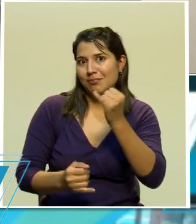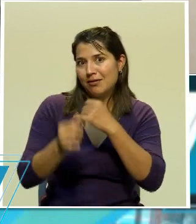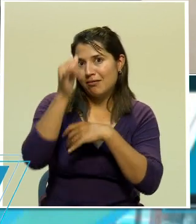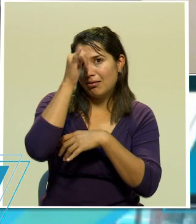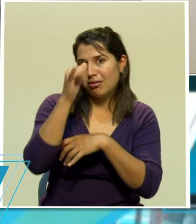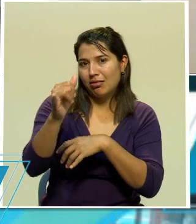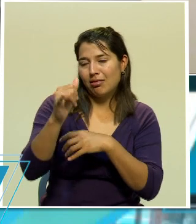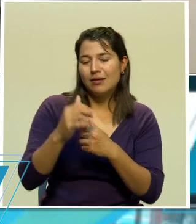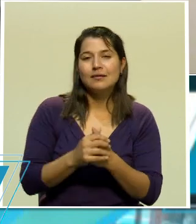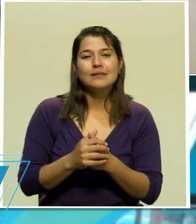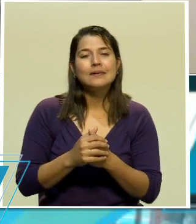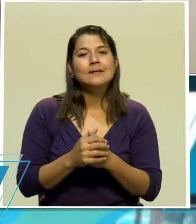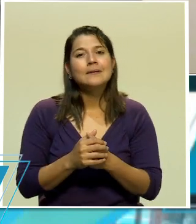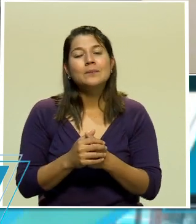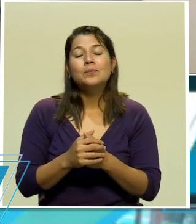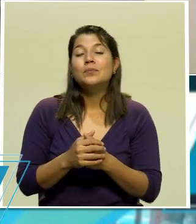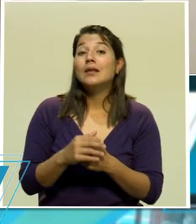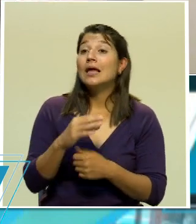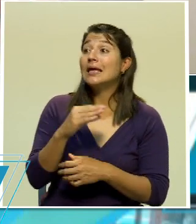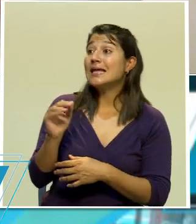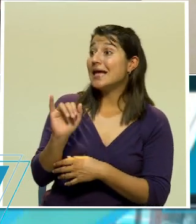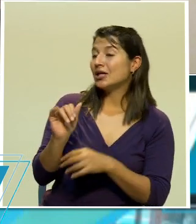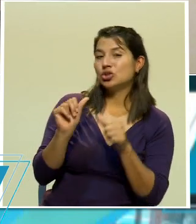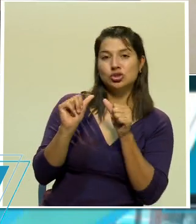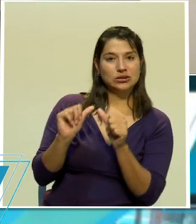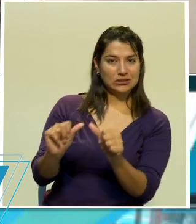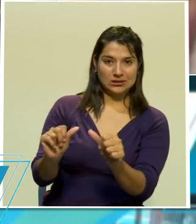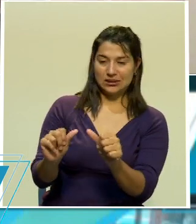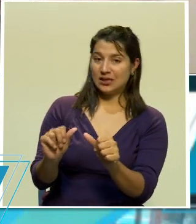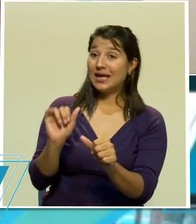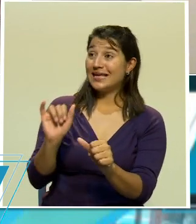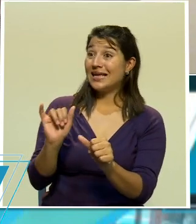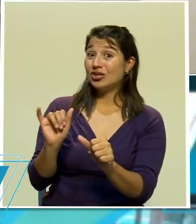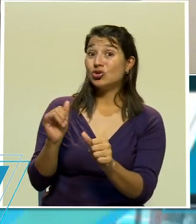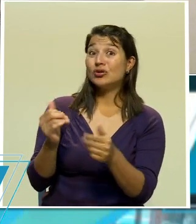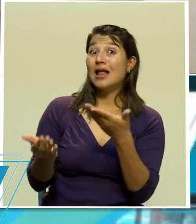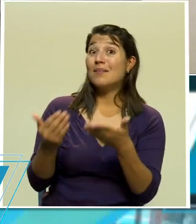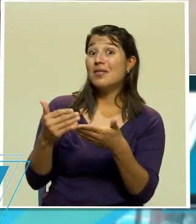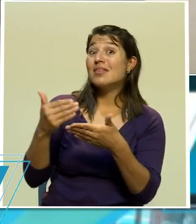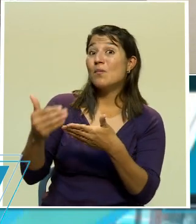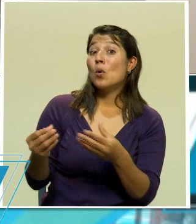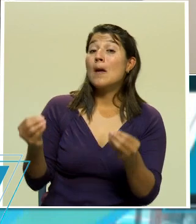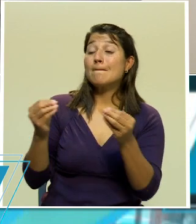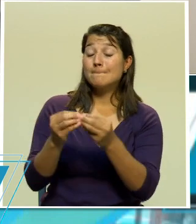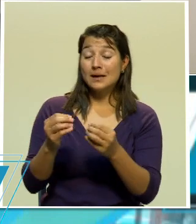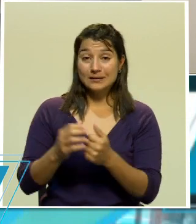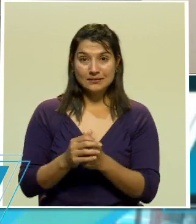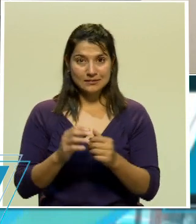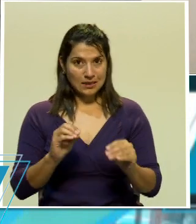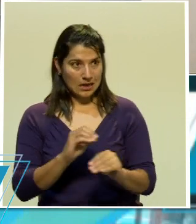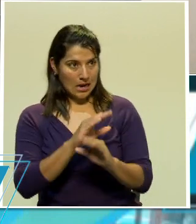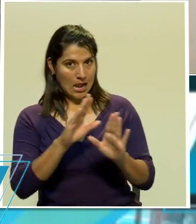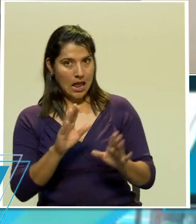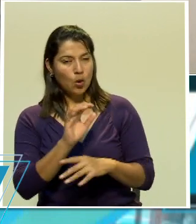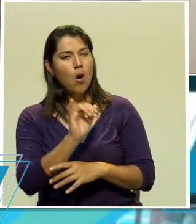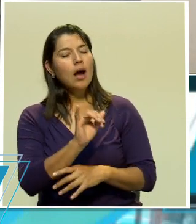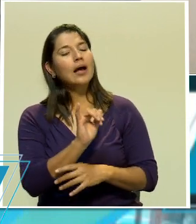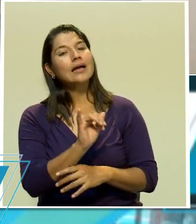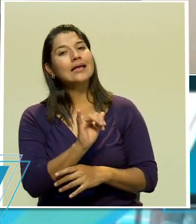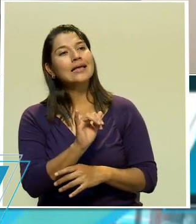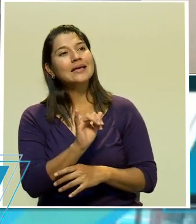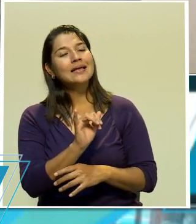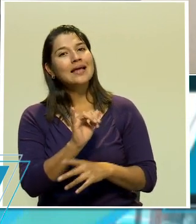Sí, dígame. no, y eso va a seguir, quizás va a aumentar, ¿verdad? Claro, ahí entramos en